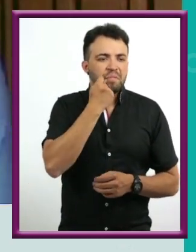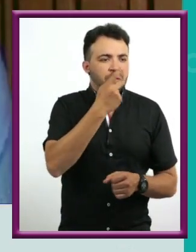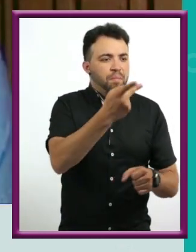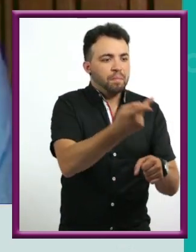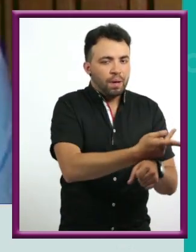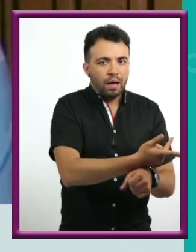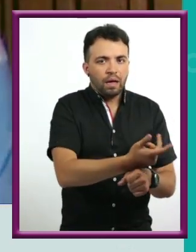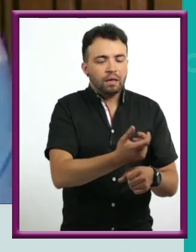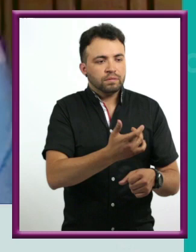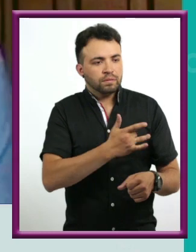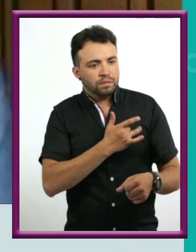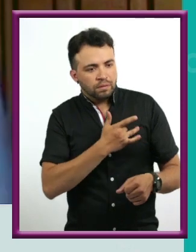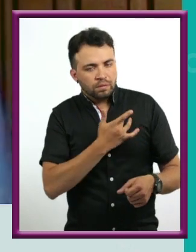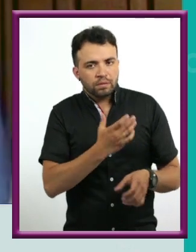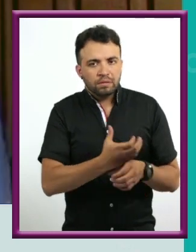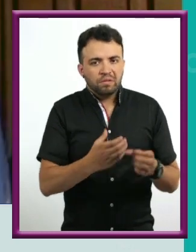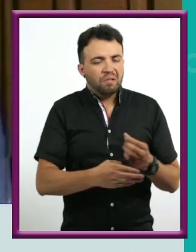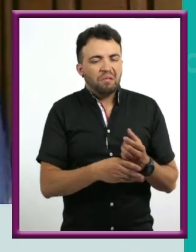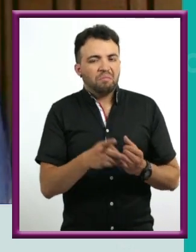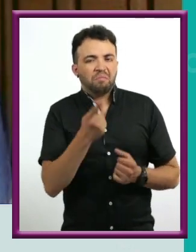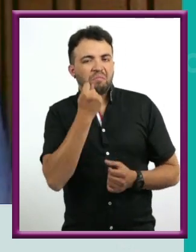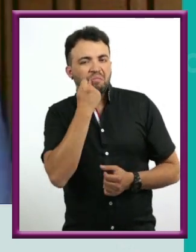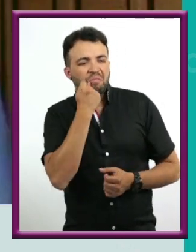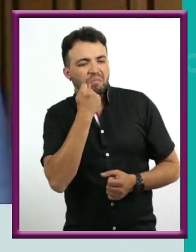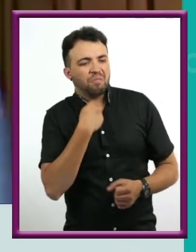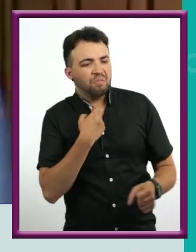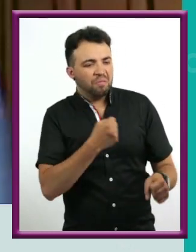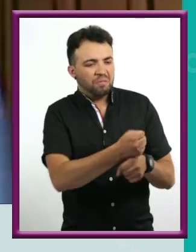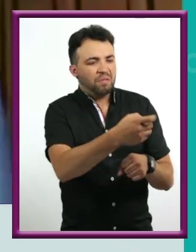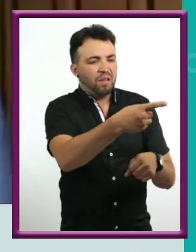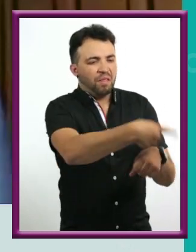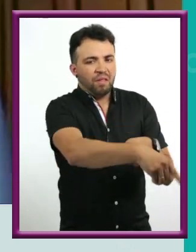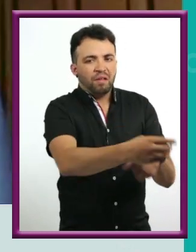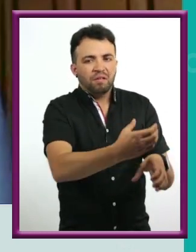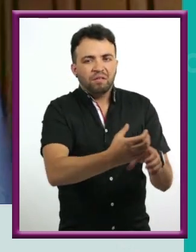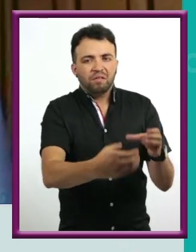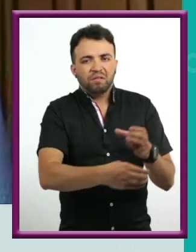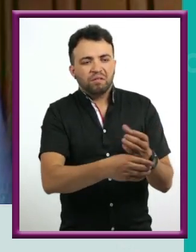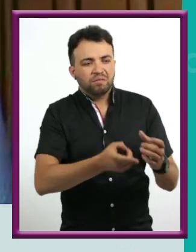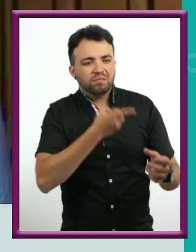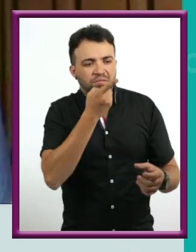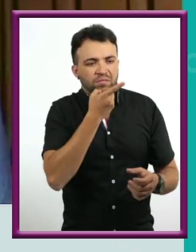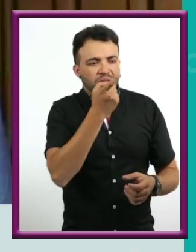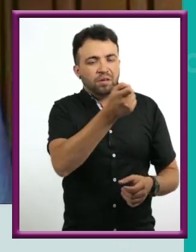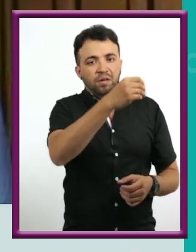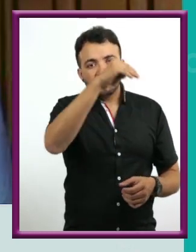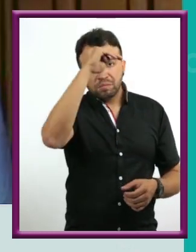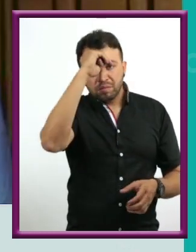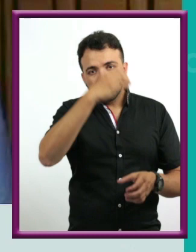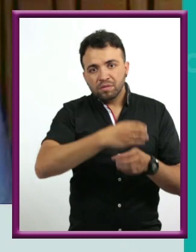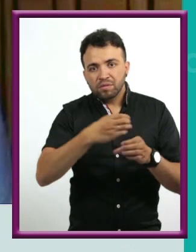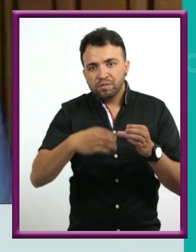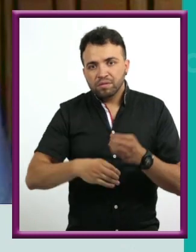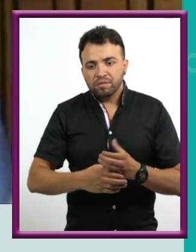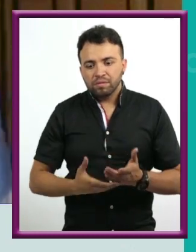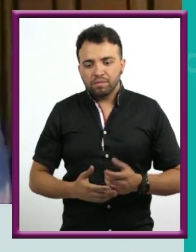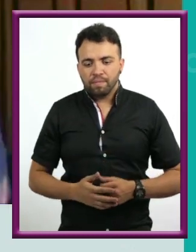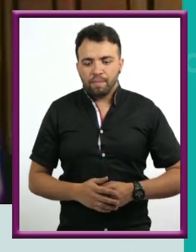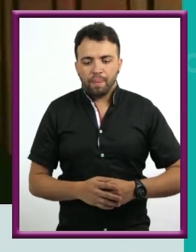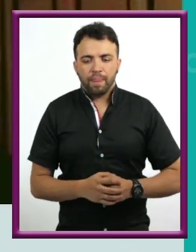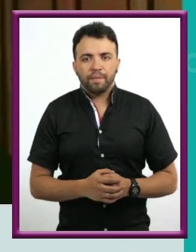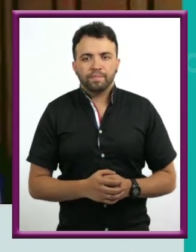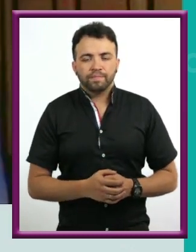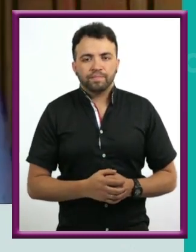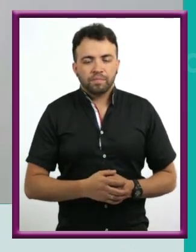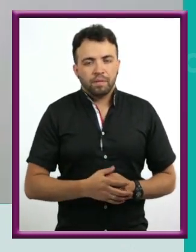persona sin importarle qué vaya a pasar, qué vaya a sentir, o cómo se vaya a, o qué pensamiento voy a traer a